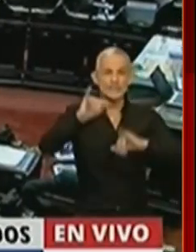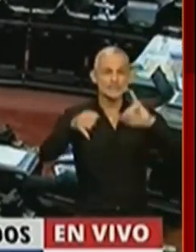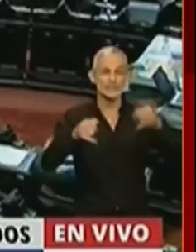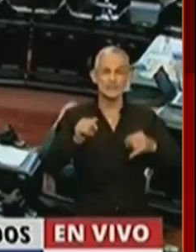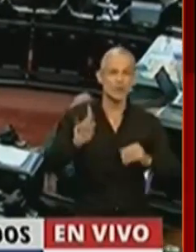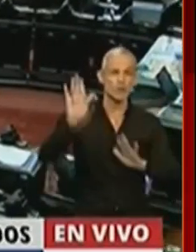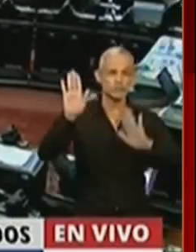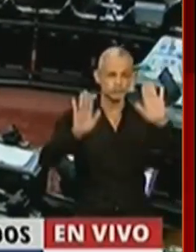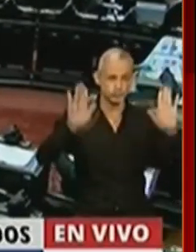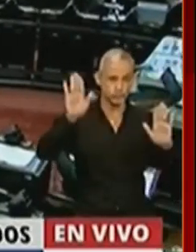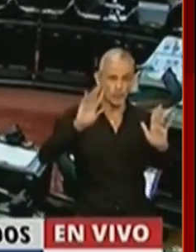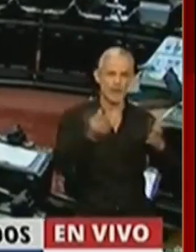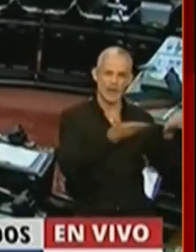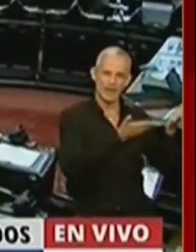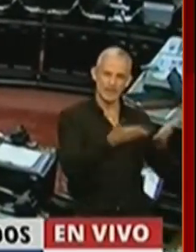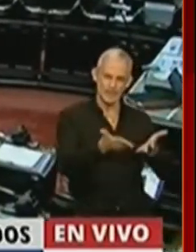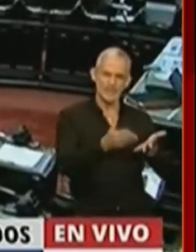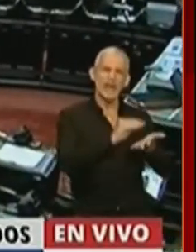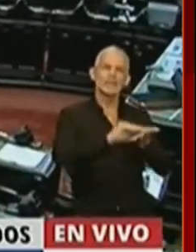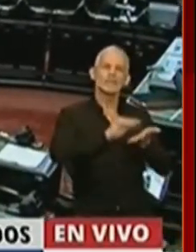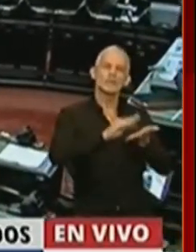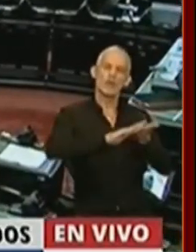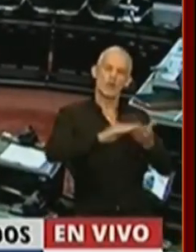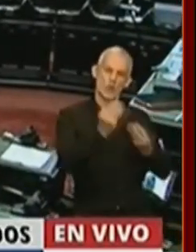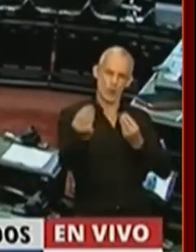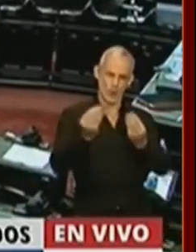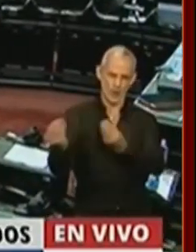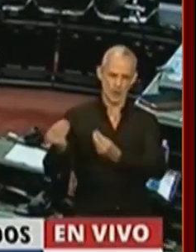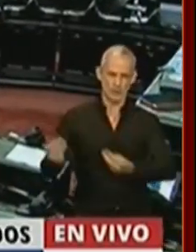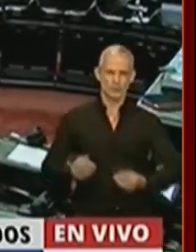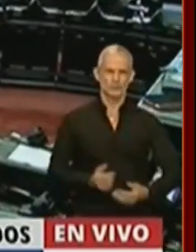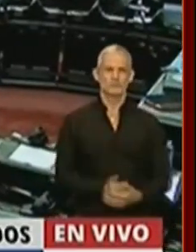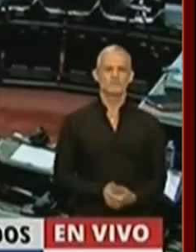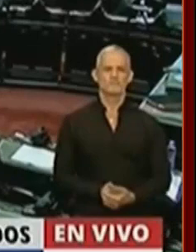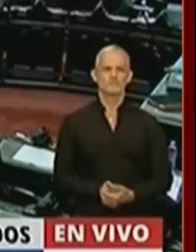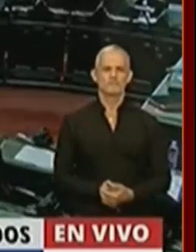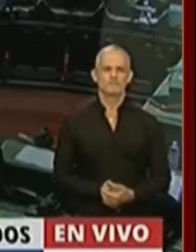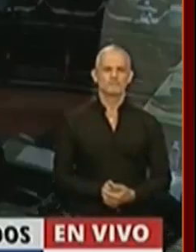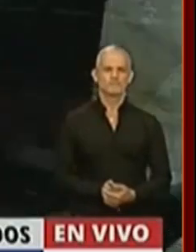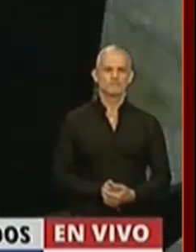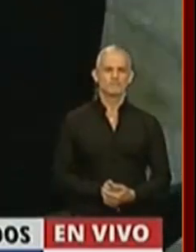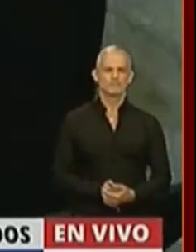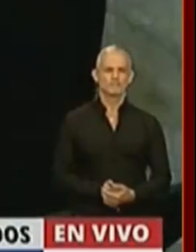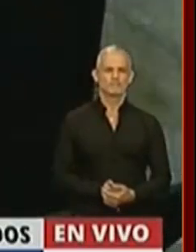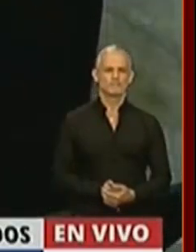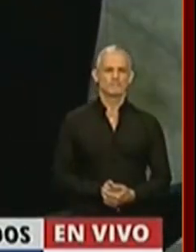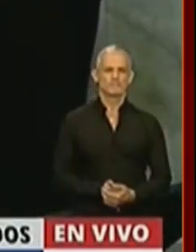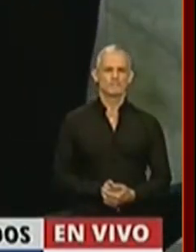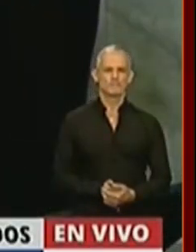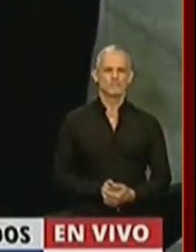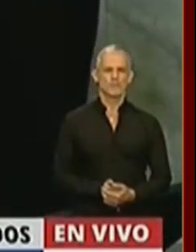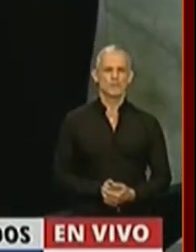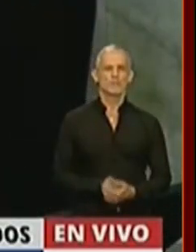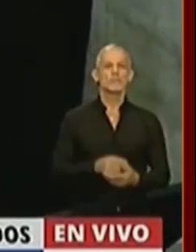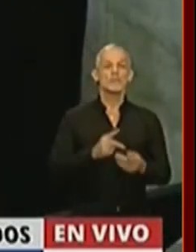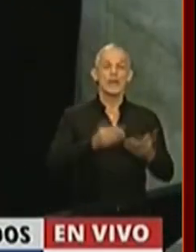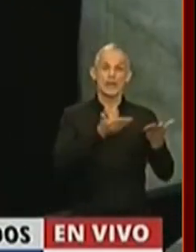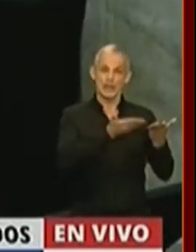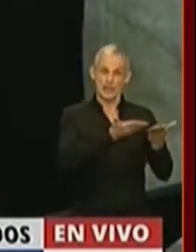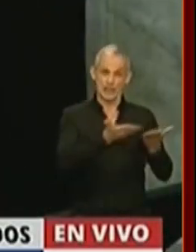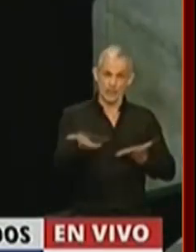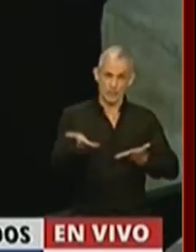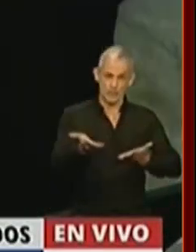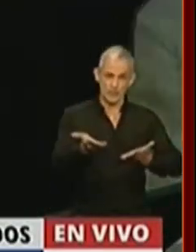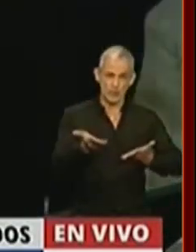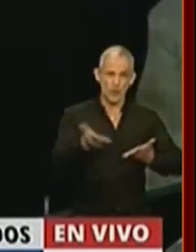habíamos suscrito venció hace un mes atrás, así todo continuaron, tuvimos algunas sesiones complicadas, como traje